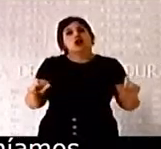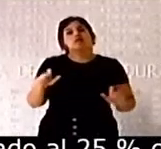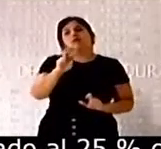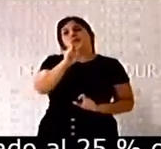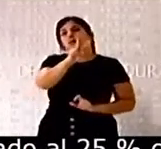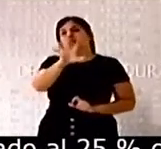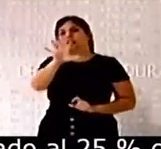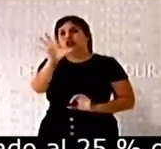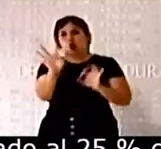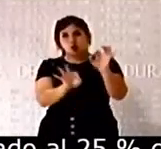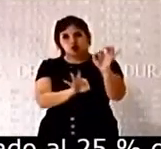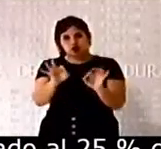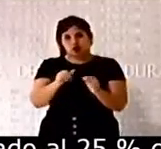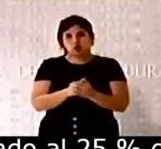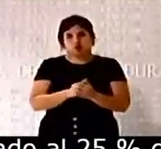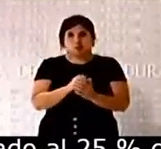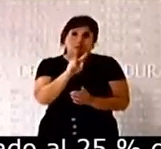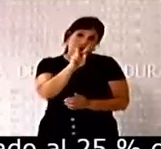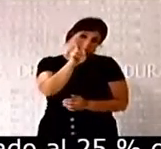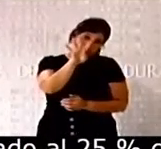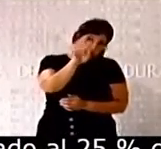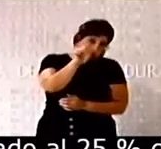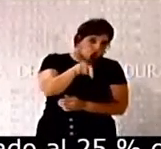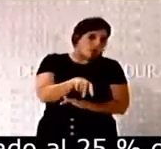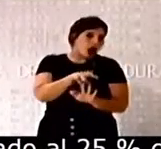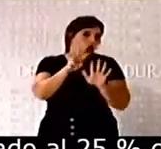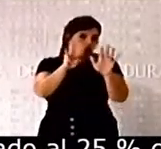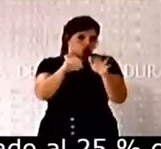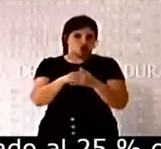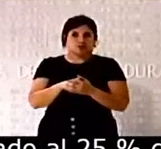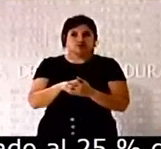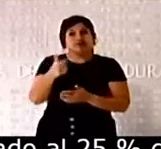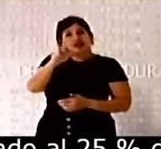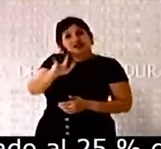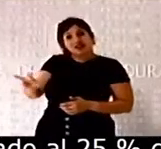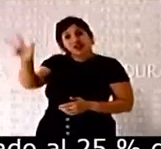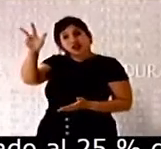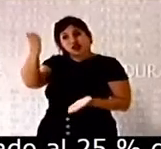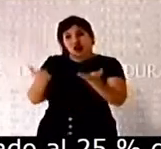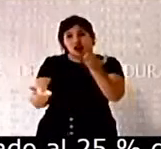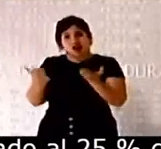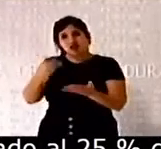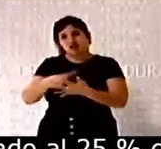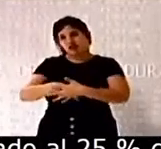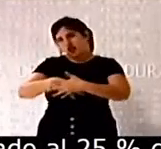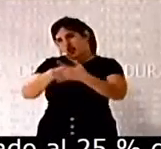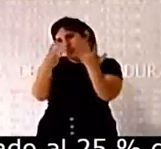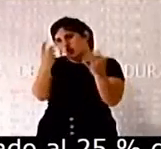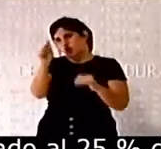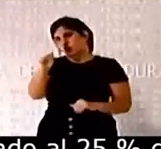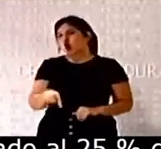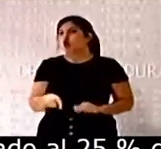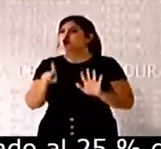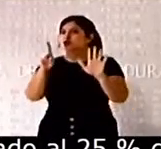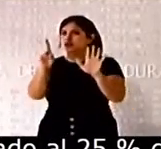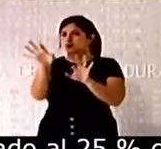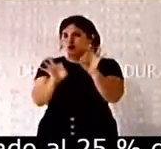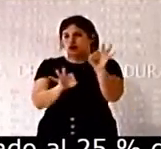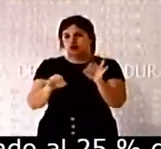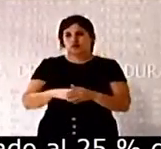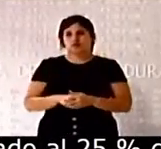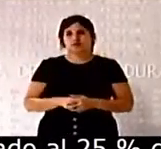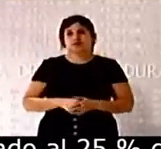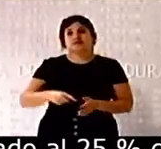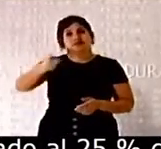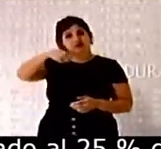al 24,8% en concreto, frente al 18,6% de la media española. Saben que en este momento